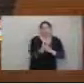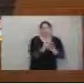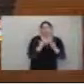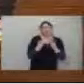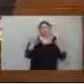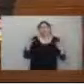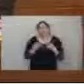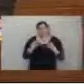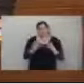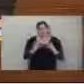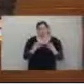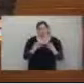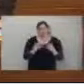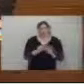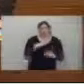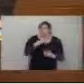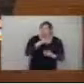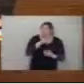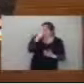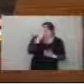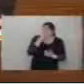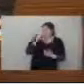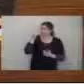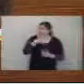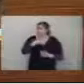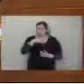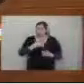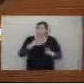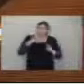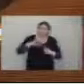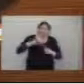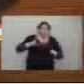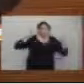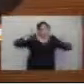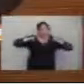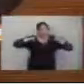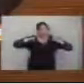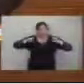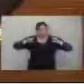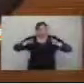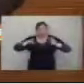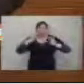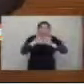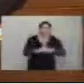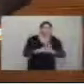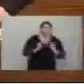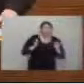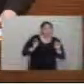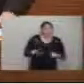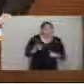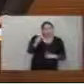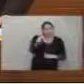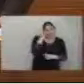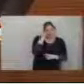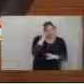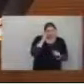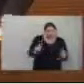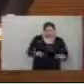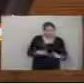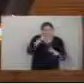enmienda, porque no debemos olvidar, señor Peña, que el derecho a la educación, nuestra Constitución, se lo da a los alumnos y no a los padres o a la